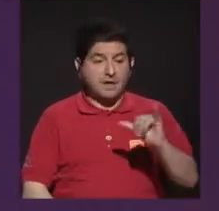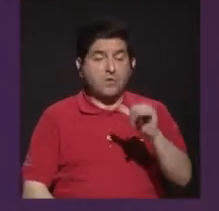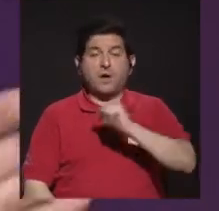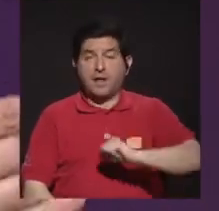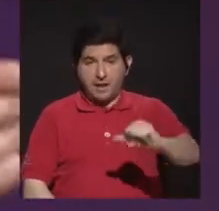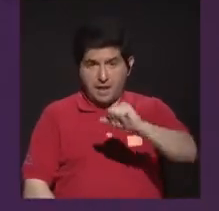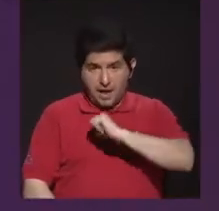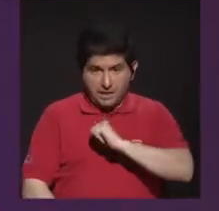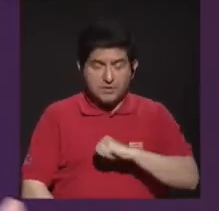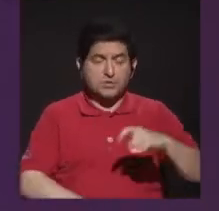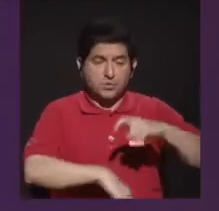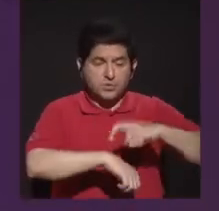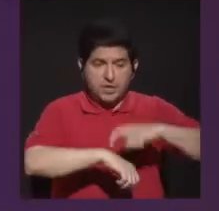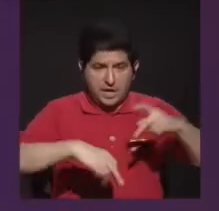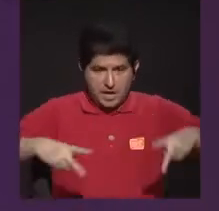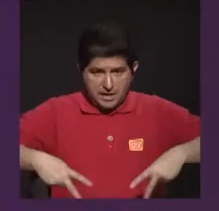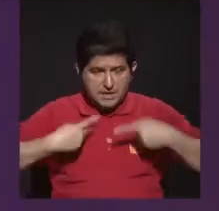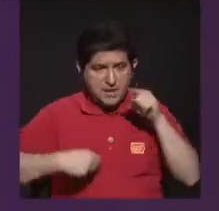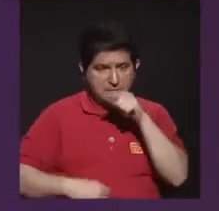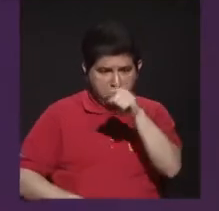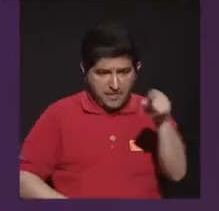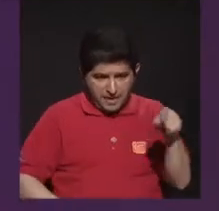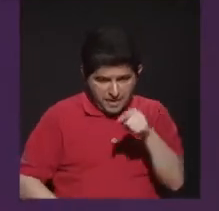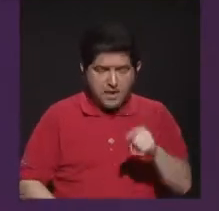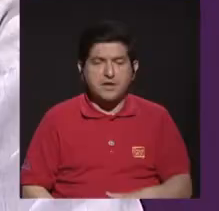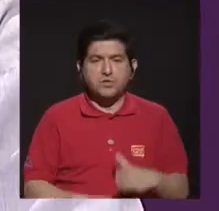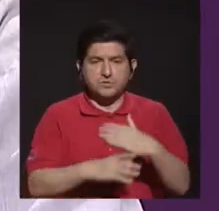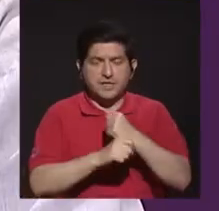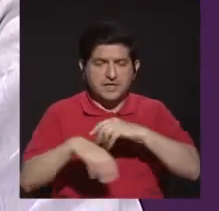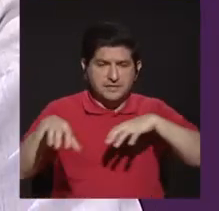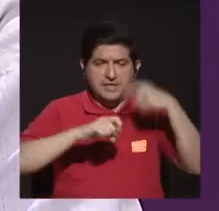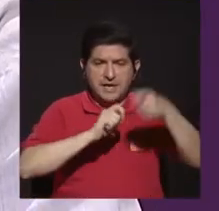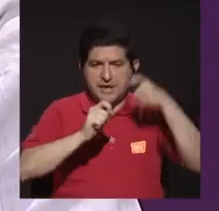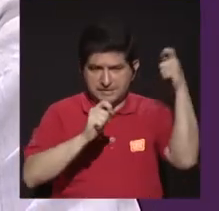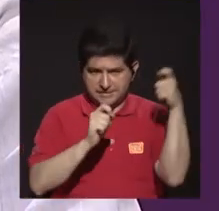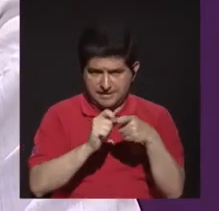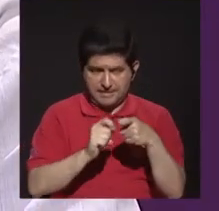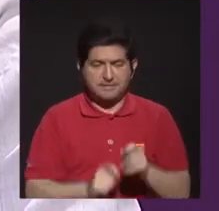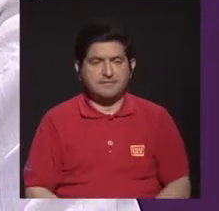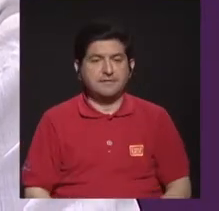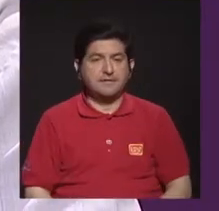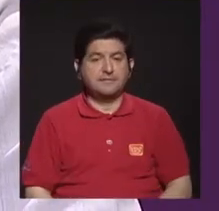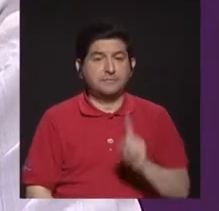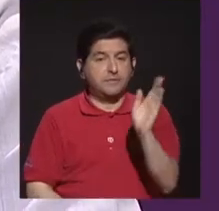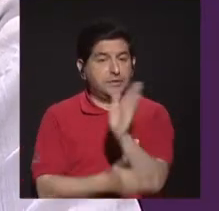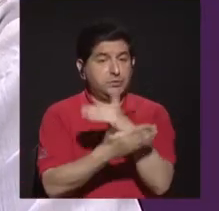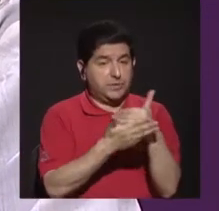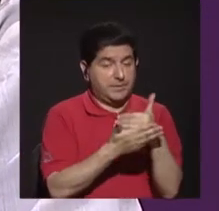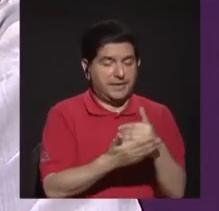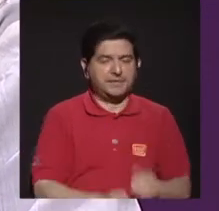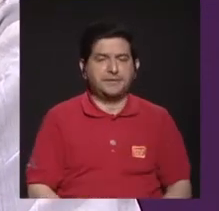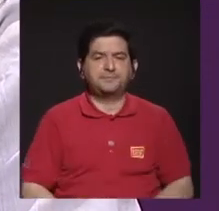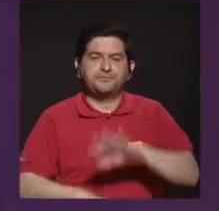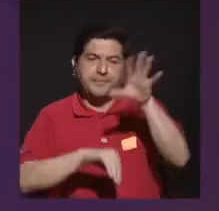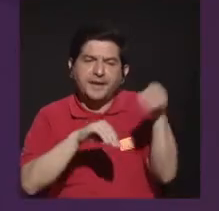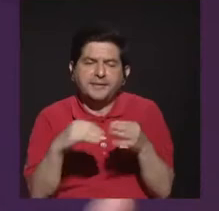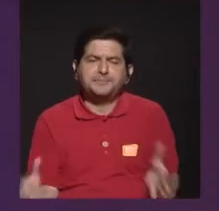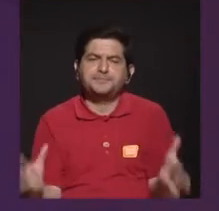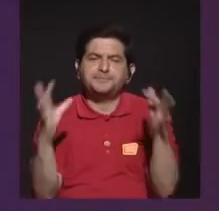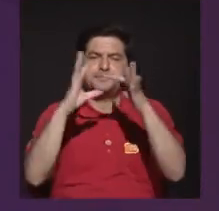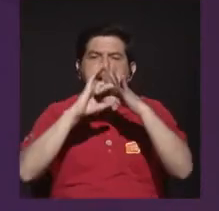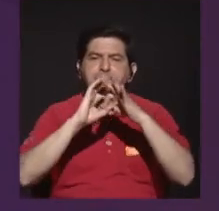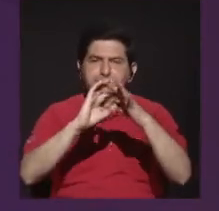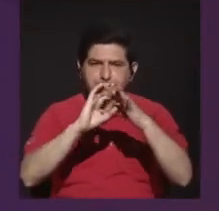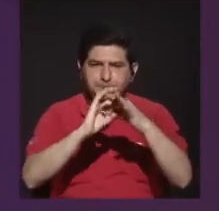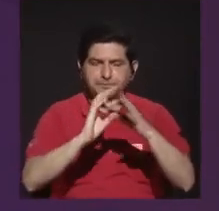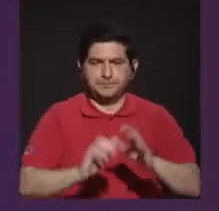actitudes, etapas de la vida en las que tienen que hacer determinadas acciones. Eso es por un lado. por el otro, hay una relación